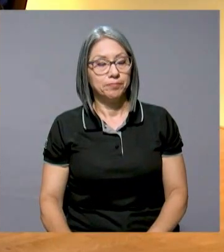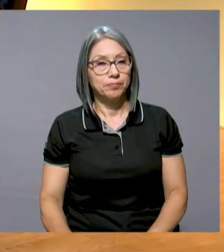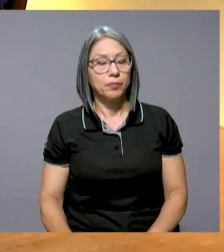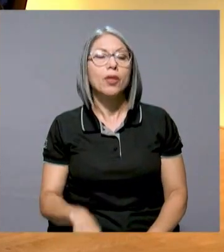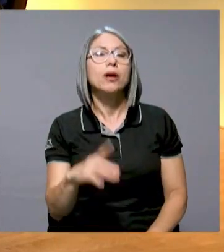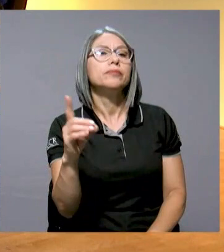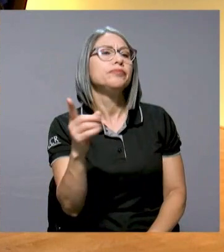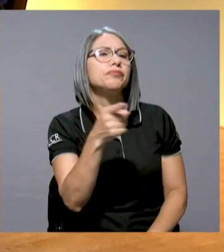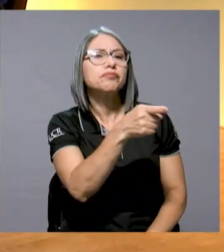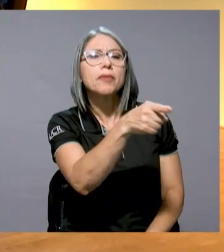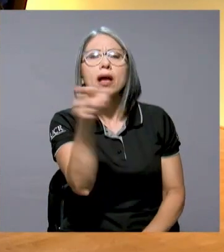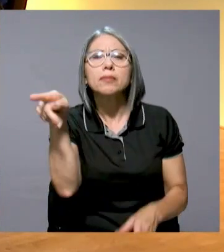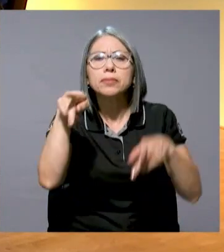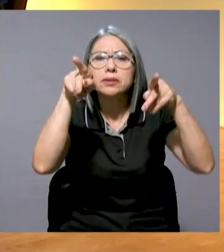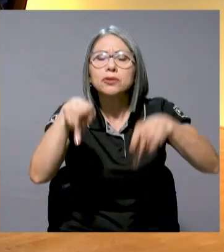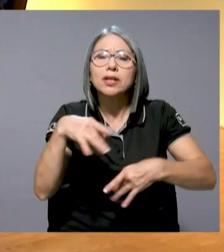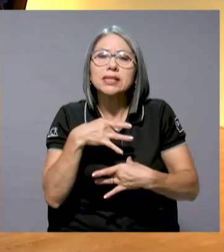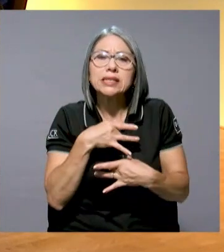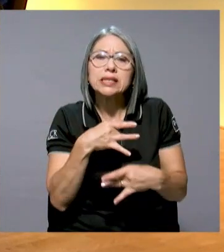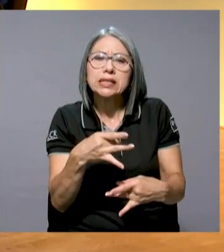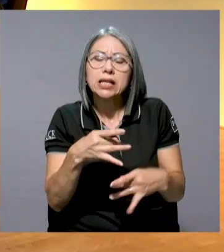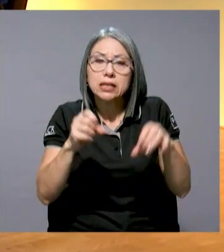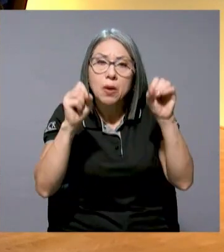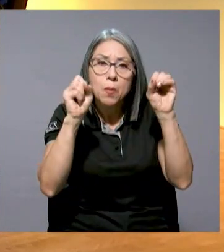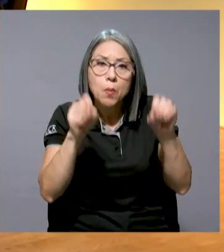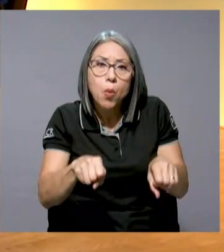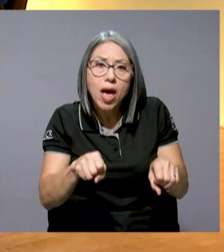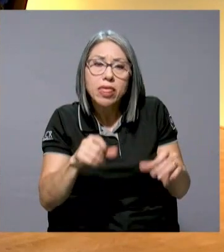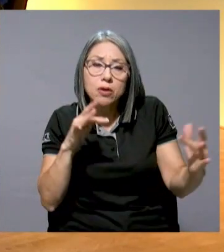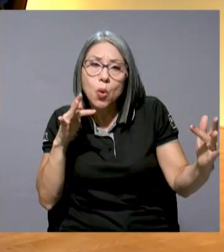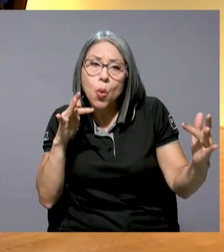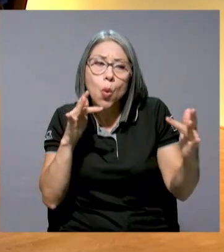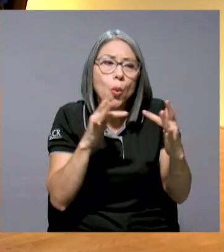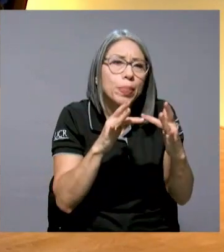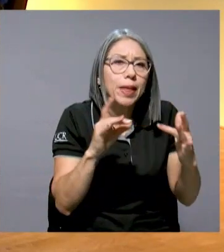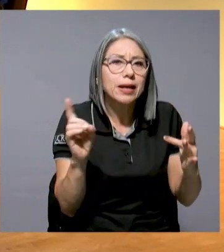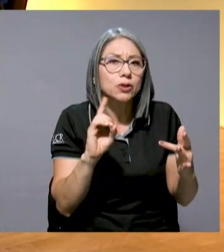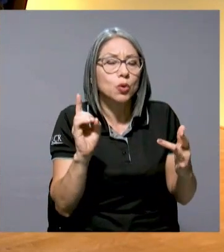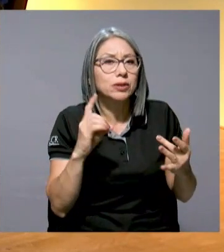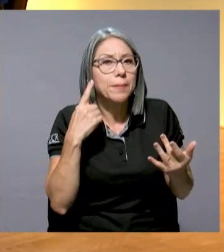¿Dónde pueden los interesados dirigirse para